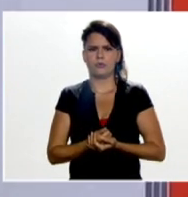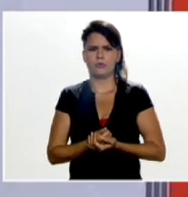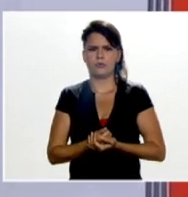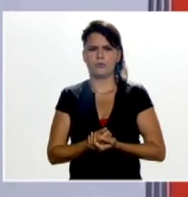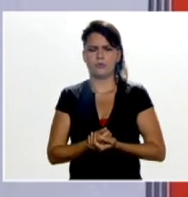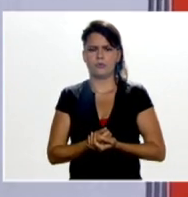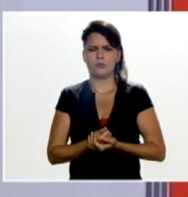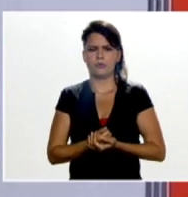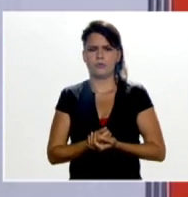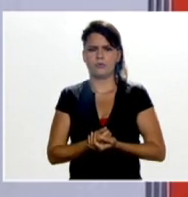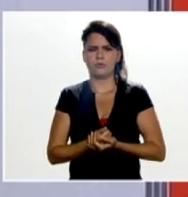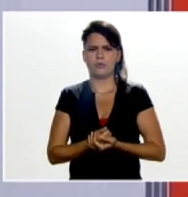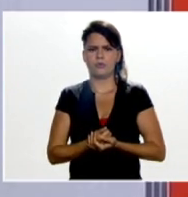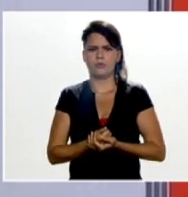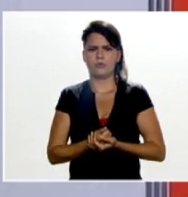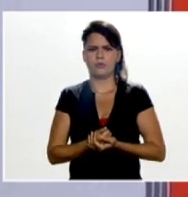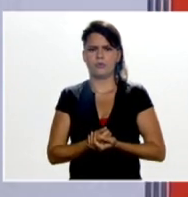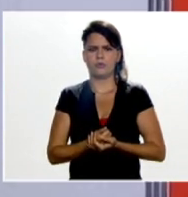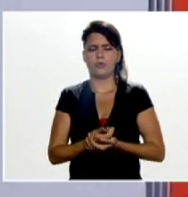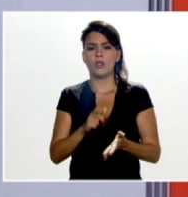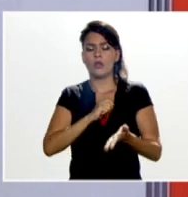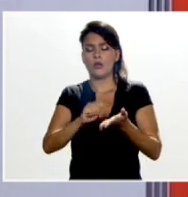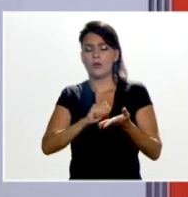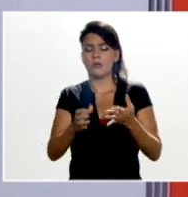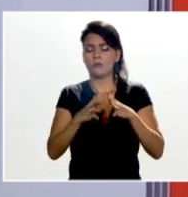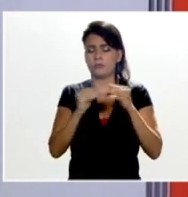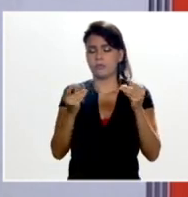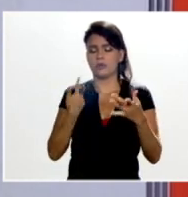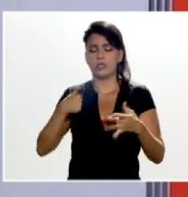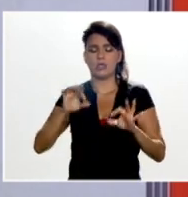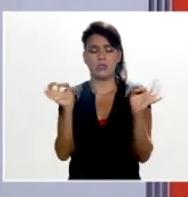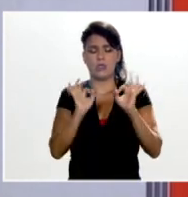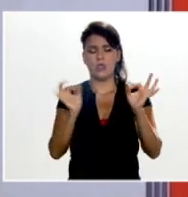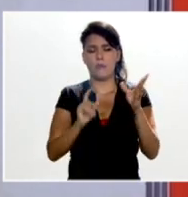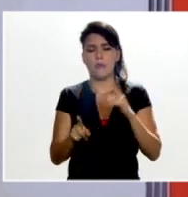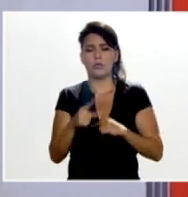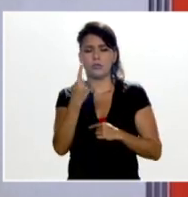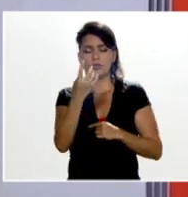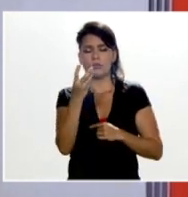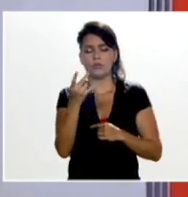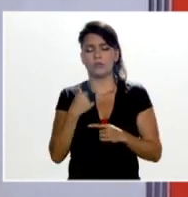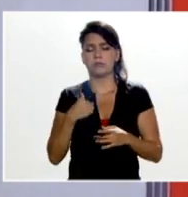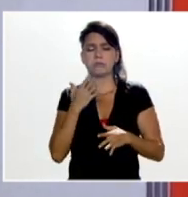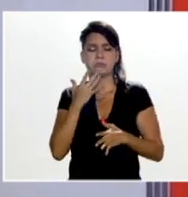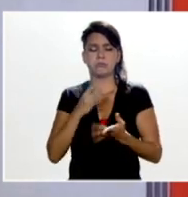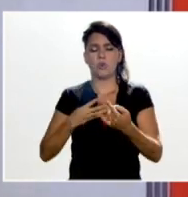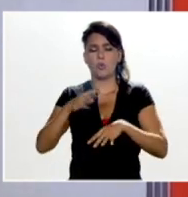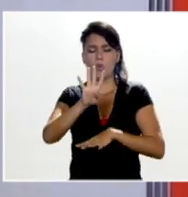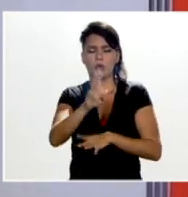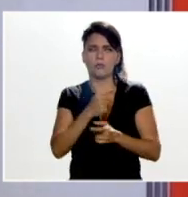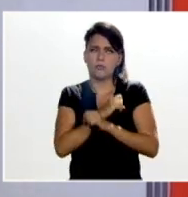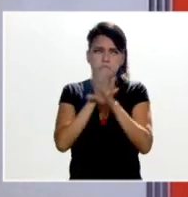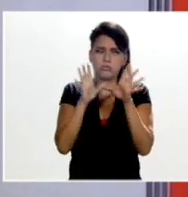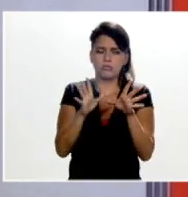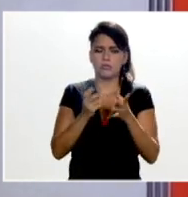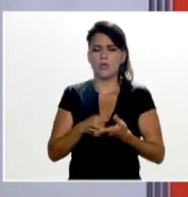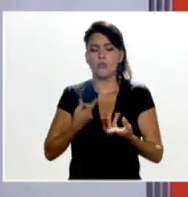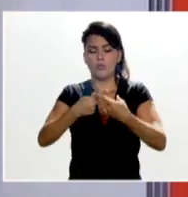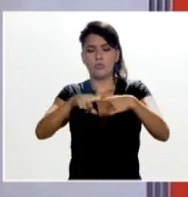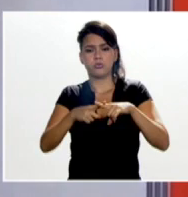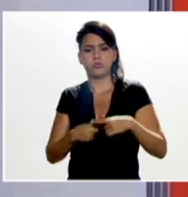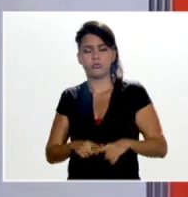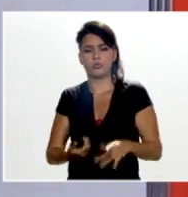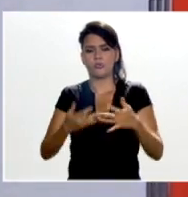Lo escribimos con la parte entera tenga solamente una cifra, en este caso 4, queda directo, por